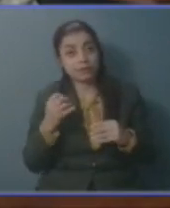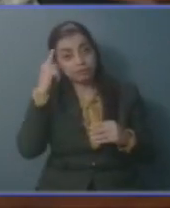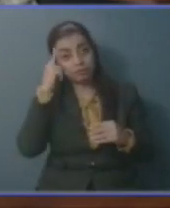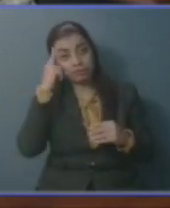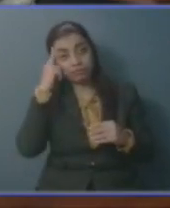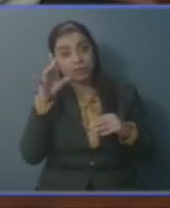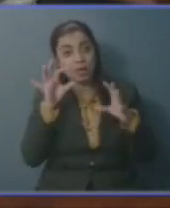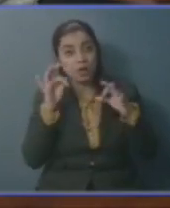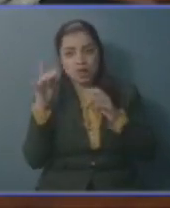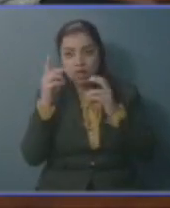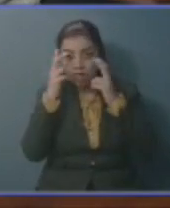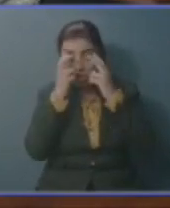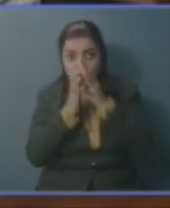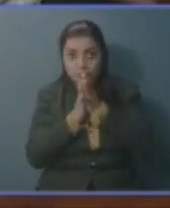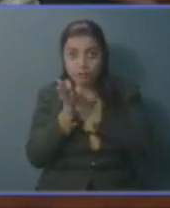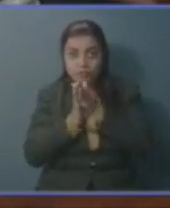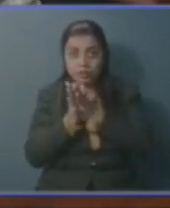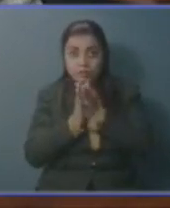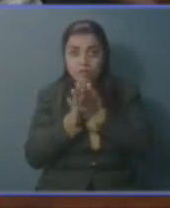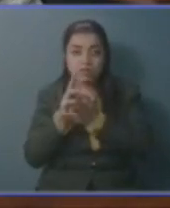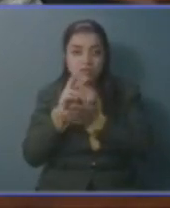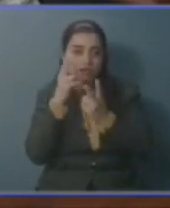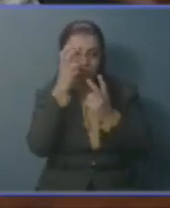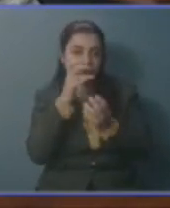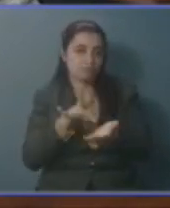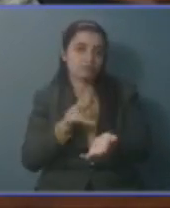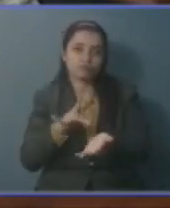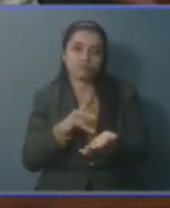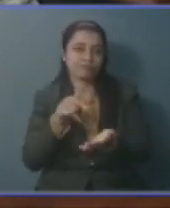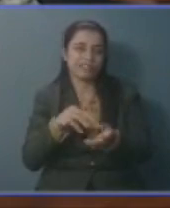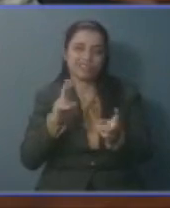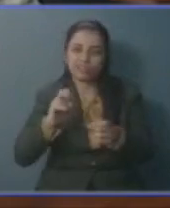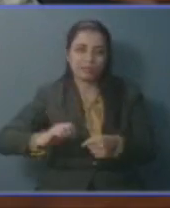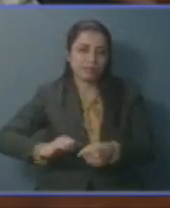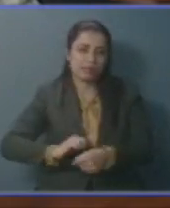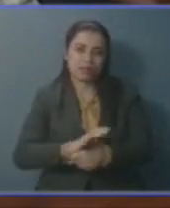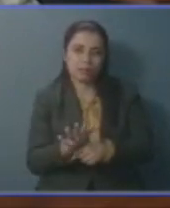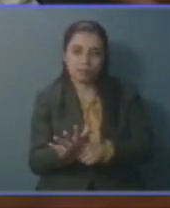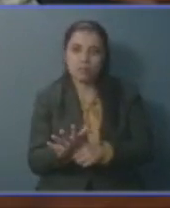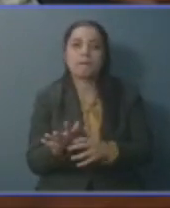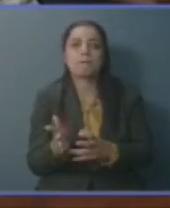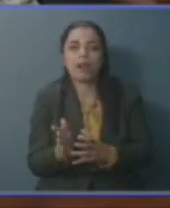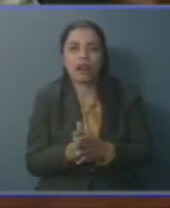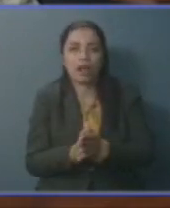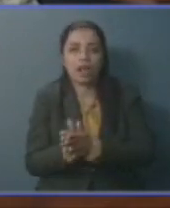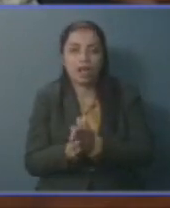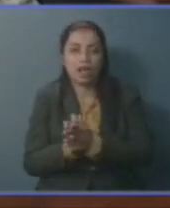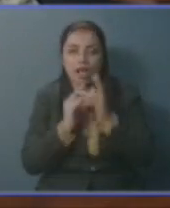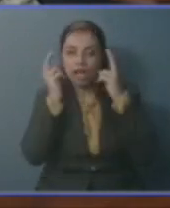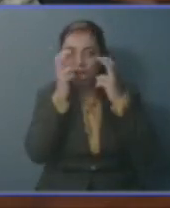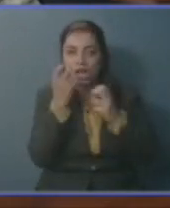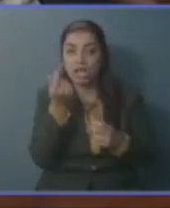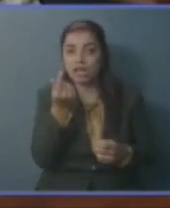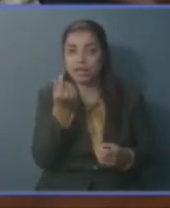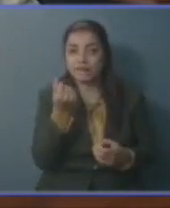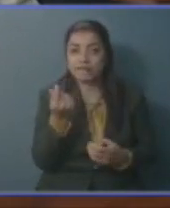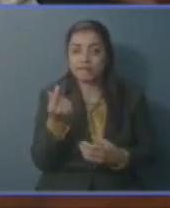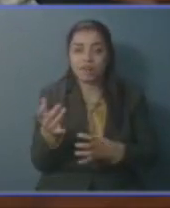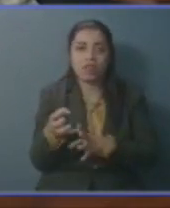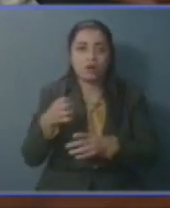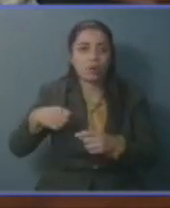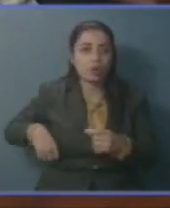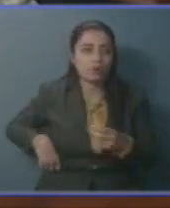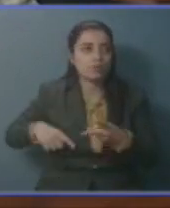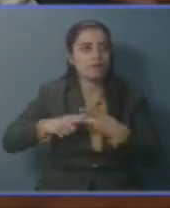cualquier aprovechamiento que alguien haga de esta pandemia para lucrarse económica,